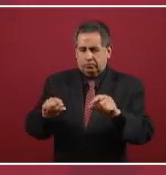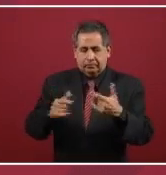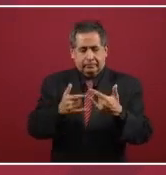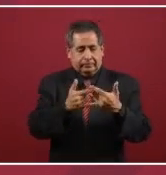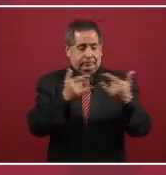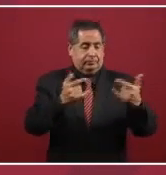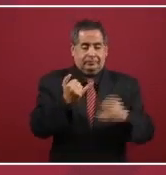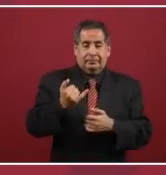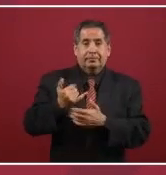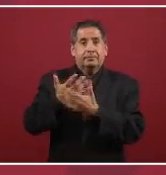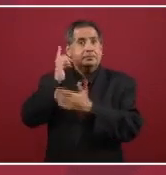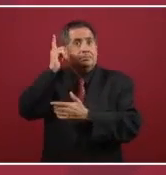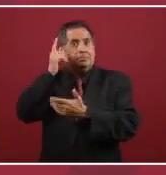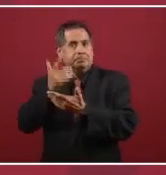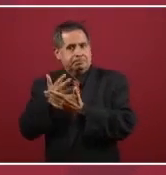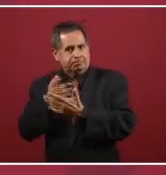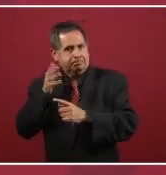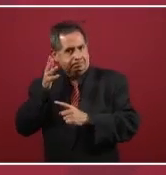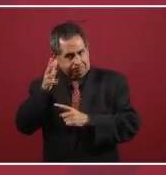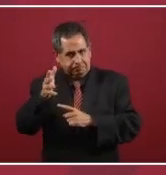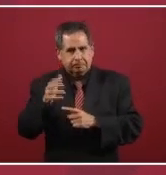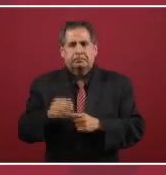Esperanza.